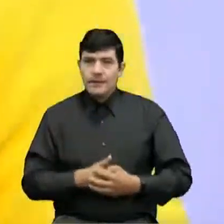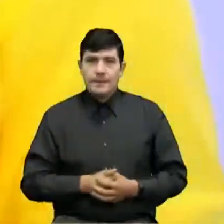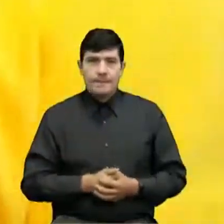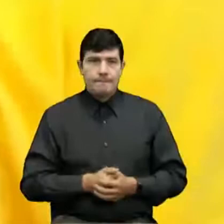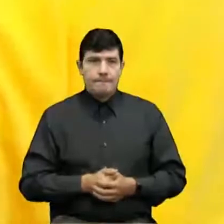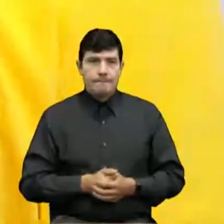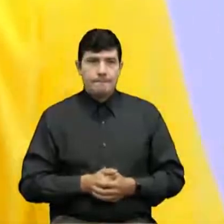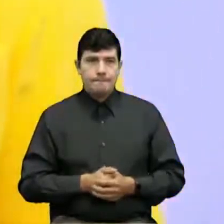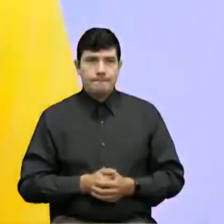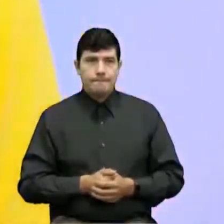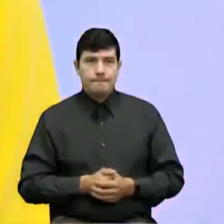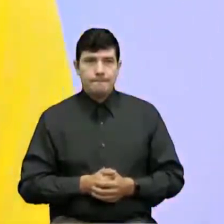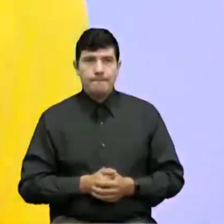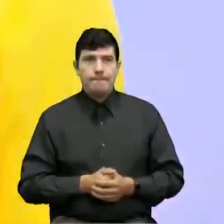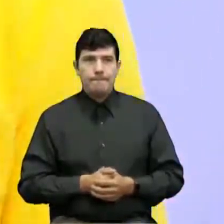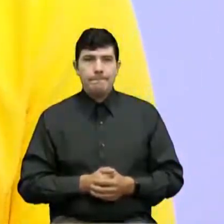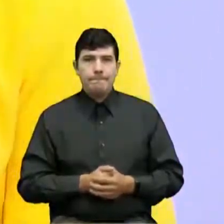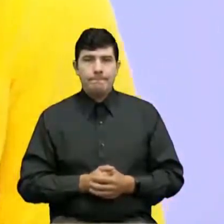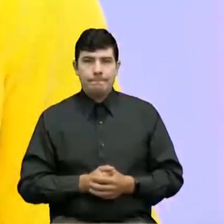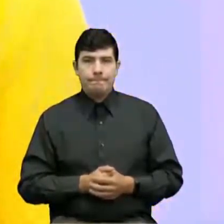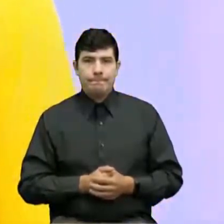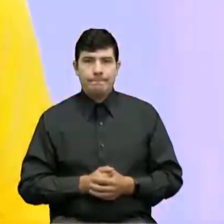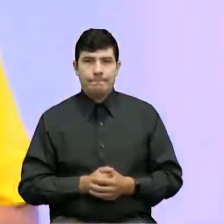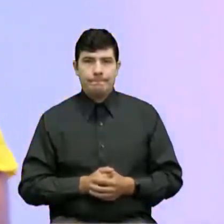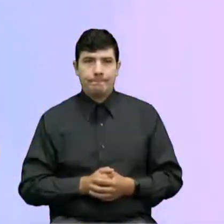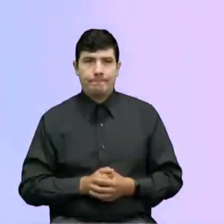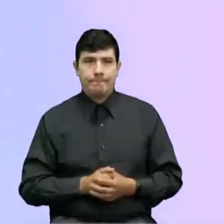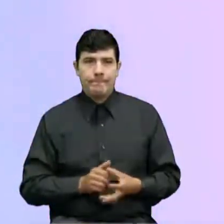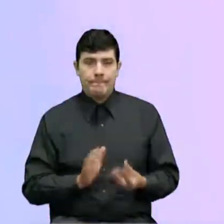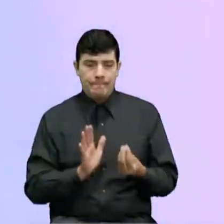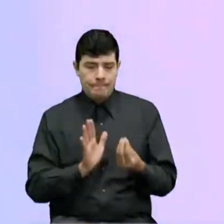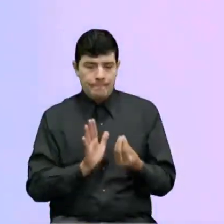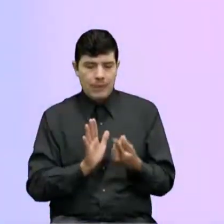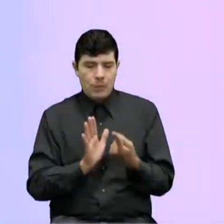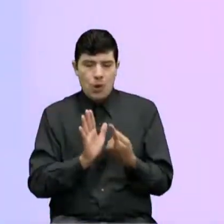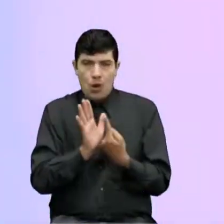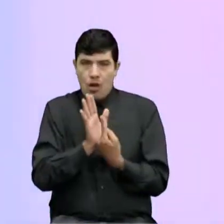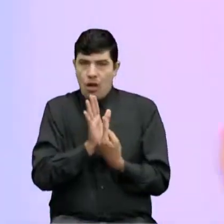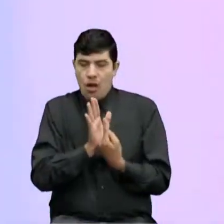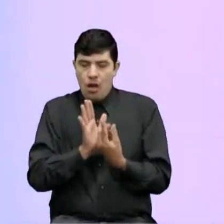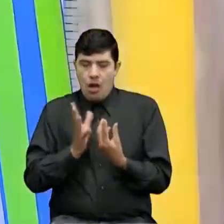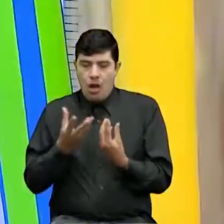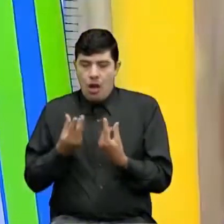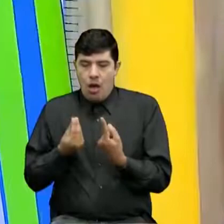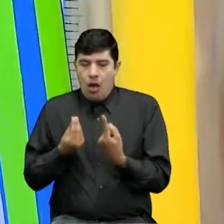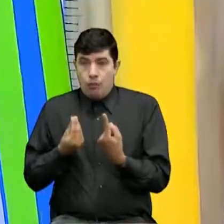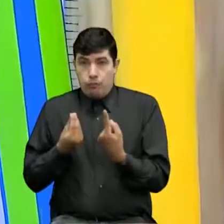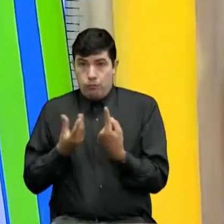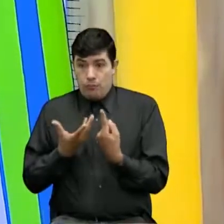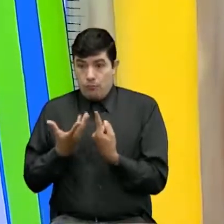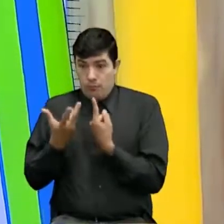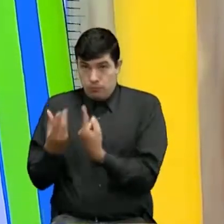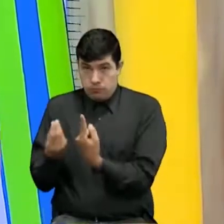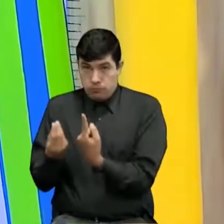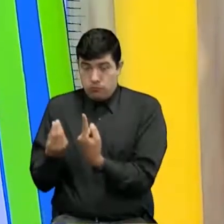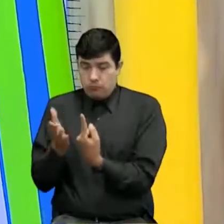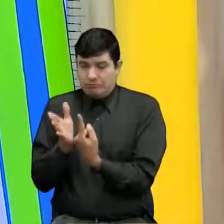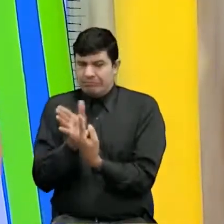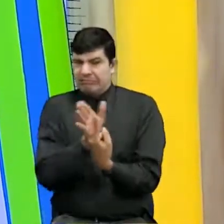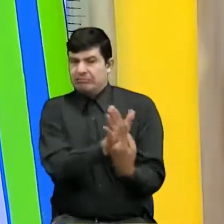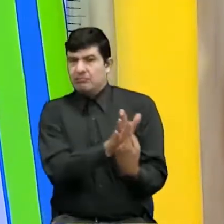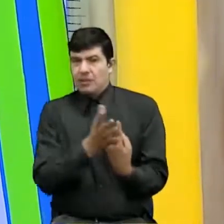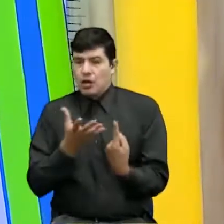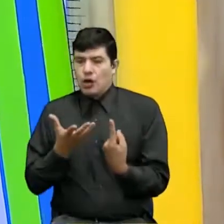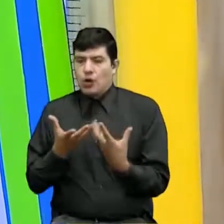y discriminación. Ajá, exclusión y discriminación. Profundicemos más sobre estas dos